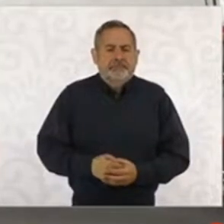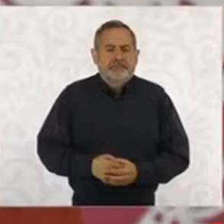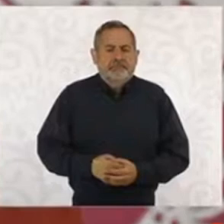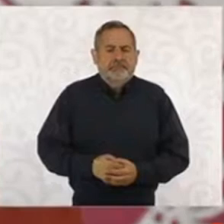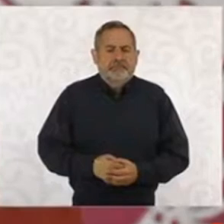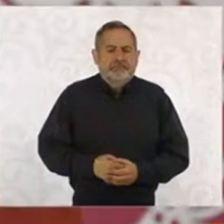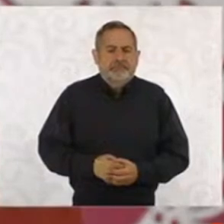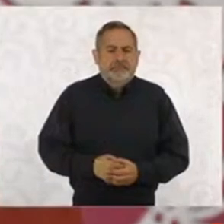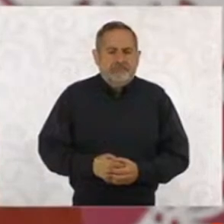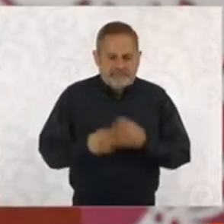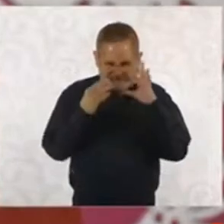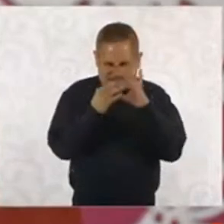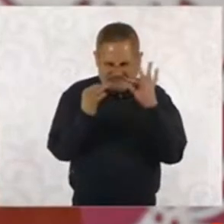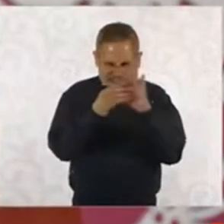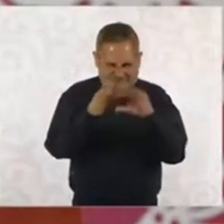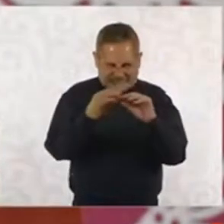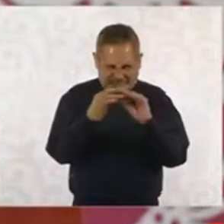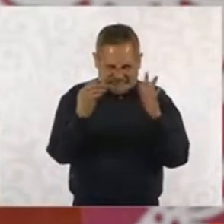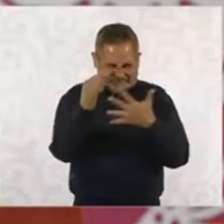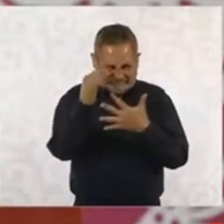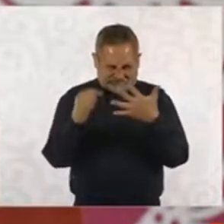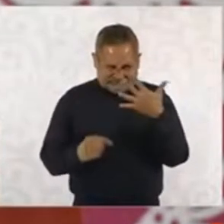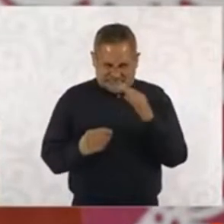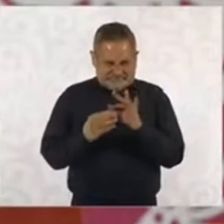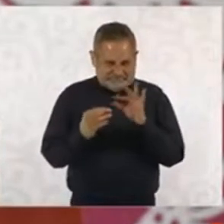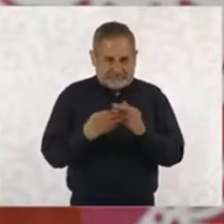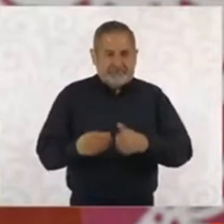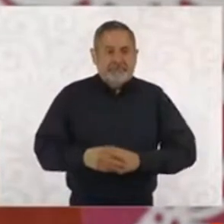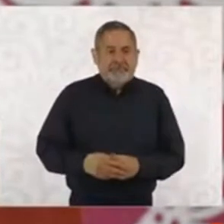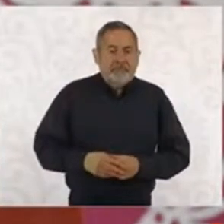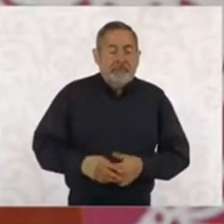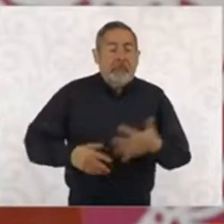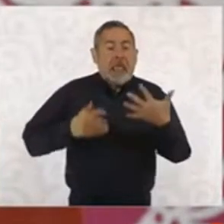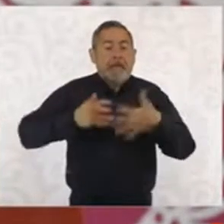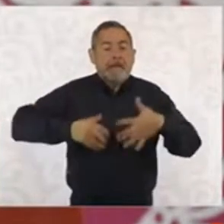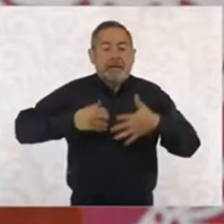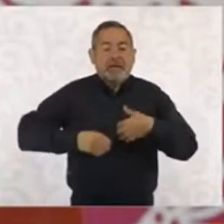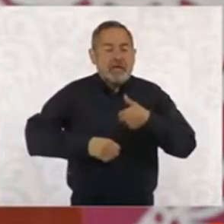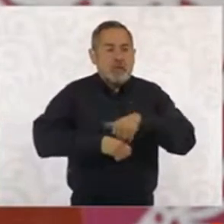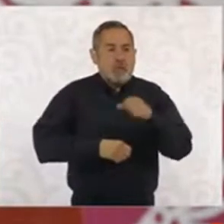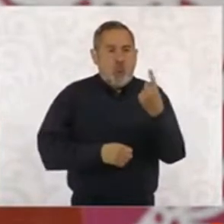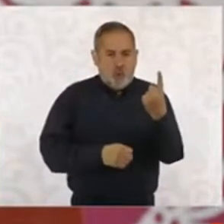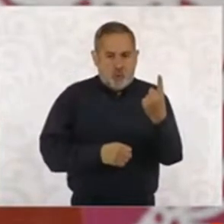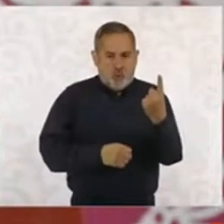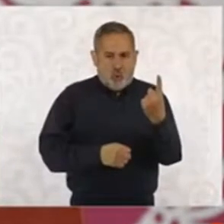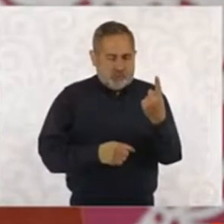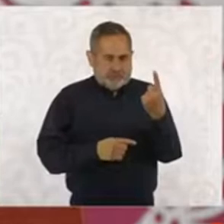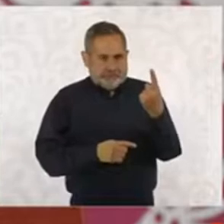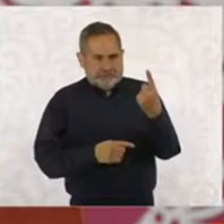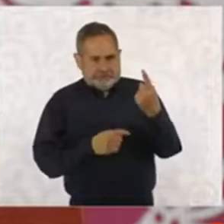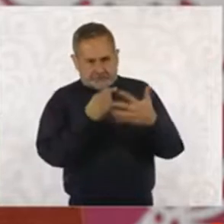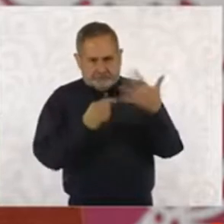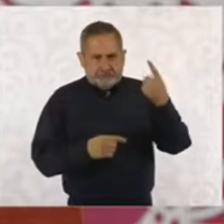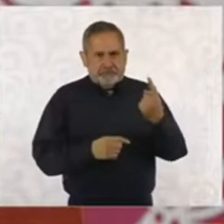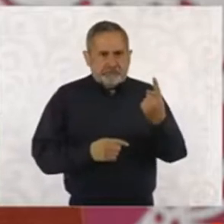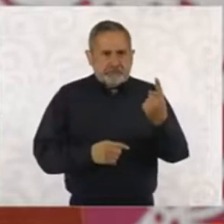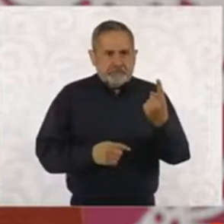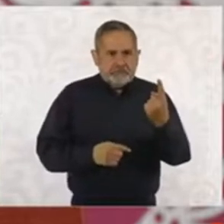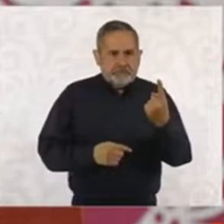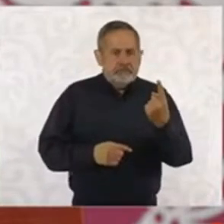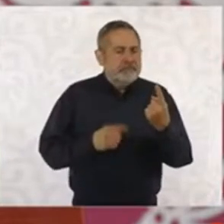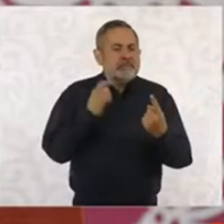Pues vamos a entrar al detalle. En la empresa número 1, vamos a empezar por